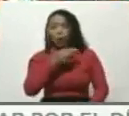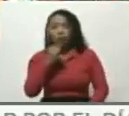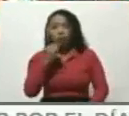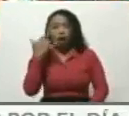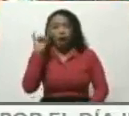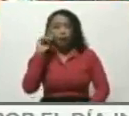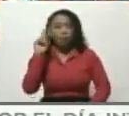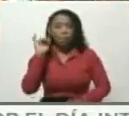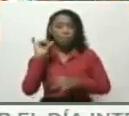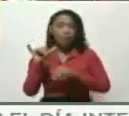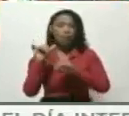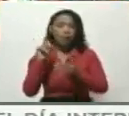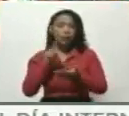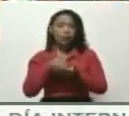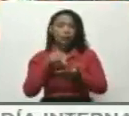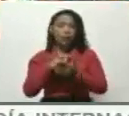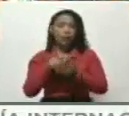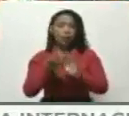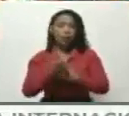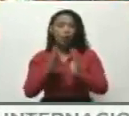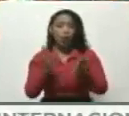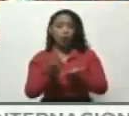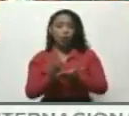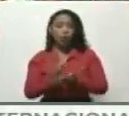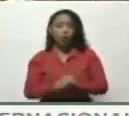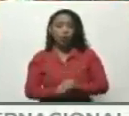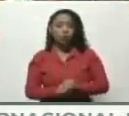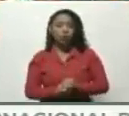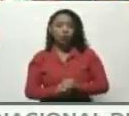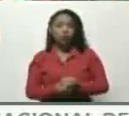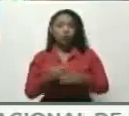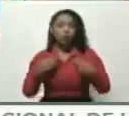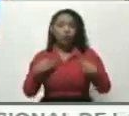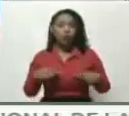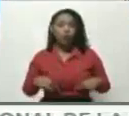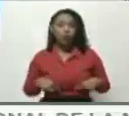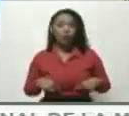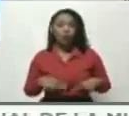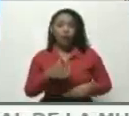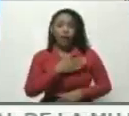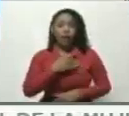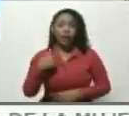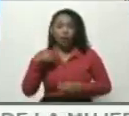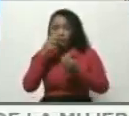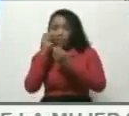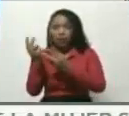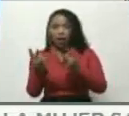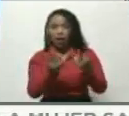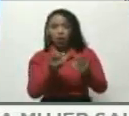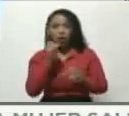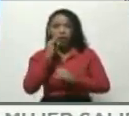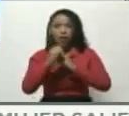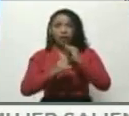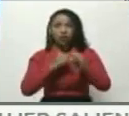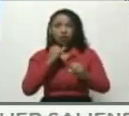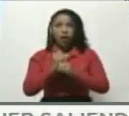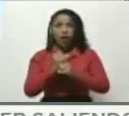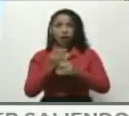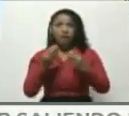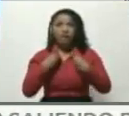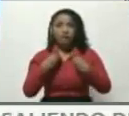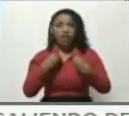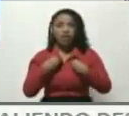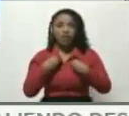existencia misma del planeta. La humanidad, queridos invitados internacionales, vive momentos